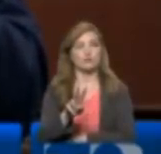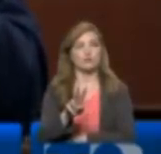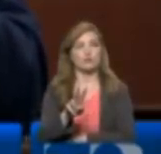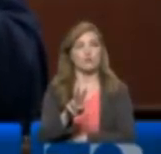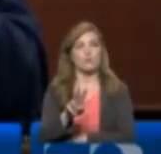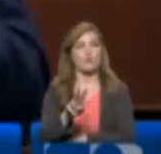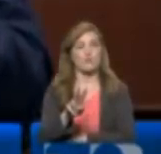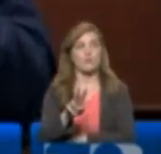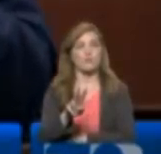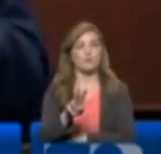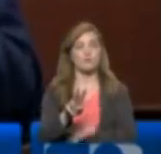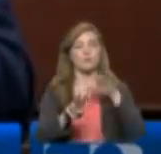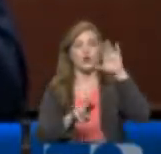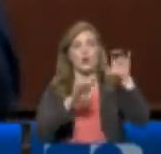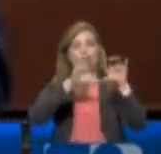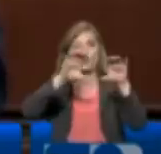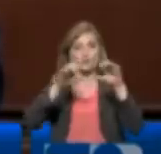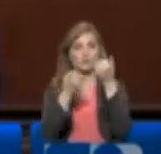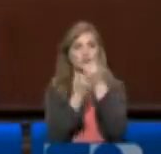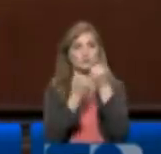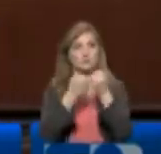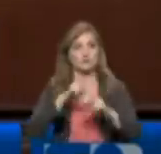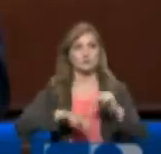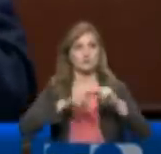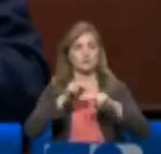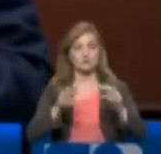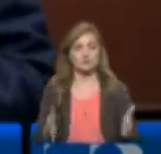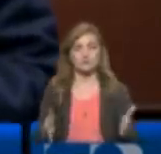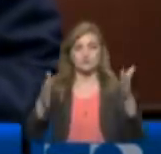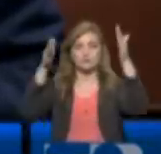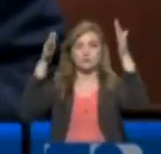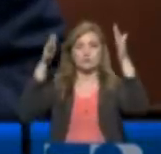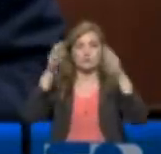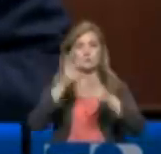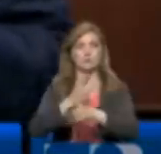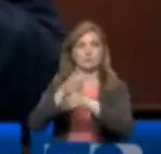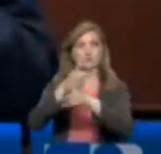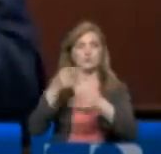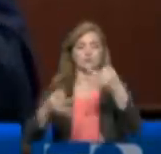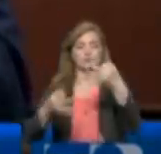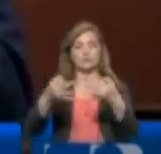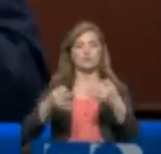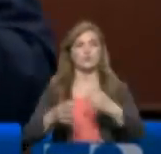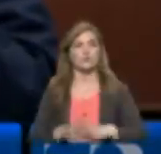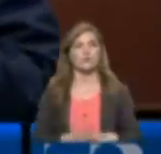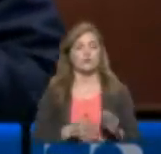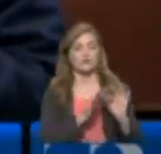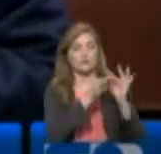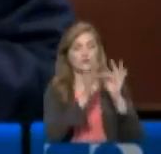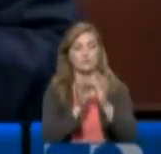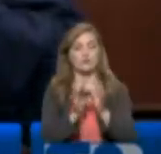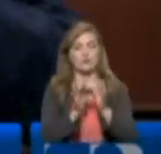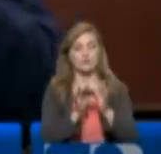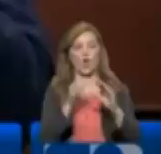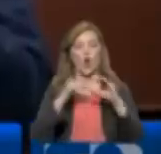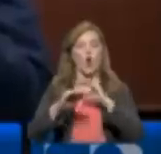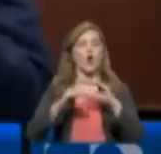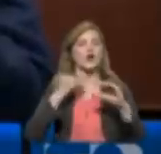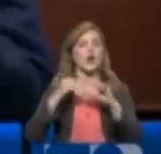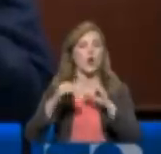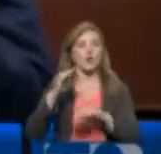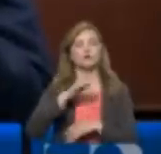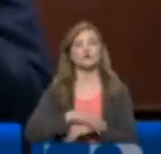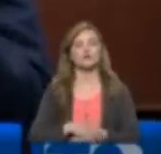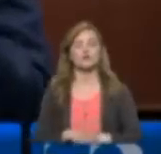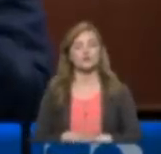básicamente se apoyó la construcción del edificio del consejo de la judicatura la adecuación del edificio de correos y